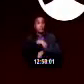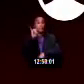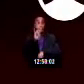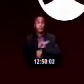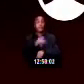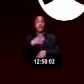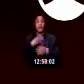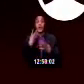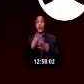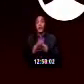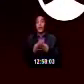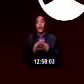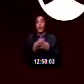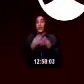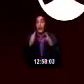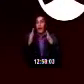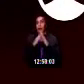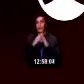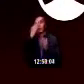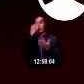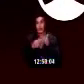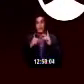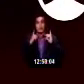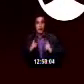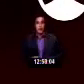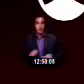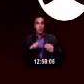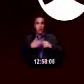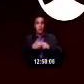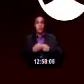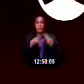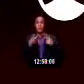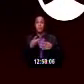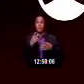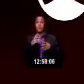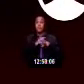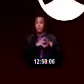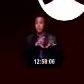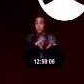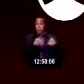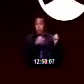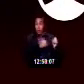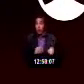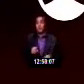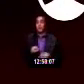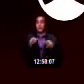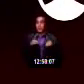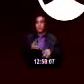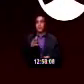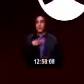domiciliario por su estado de salud. En el caso de delincuencia organizada, también son investigados funcionarios de la Agencia